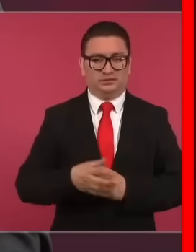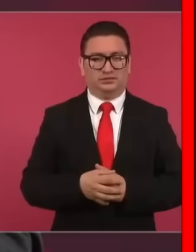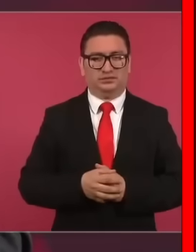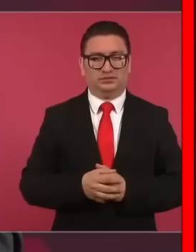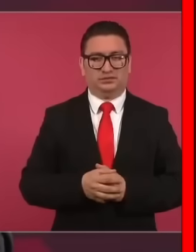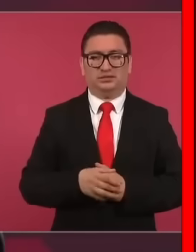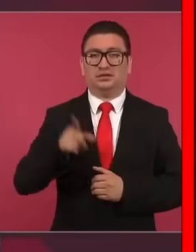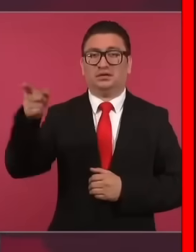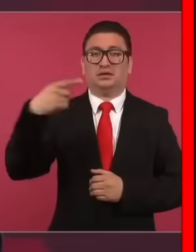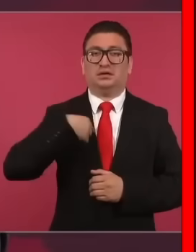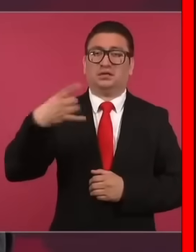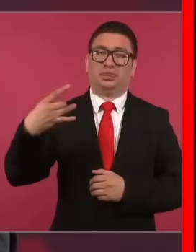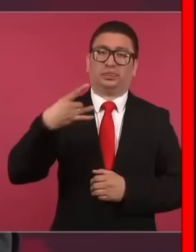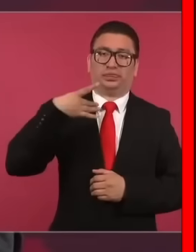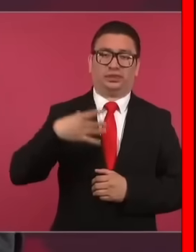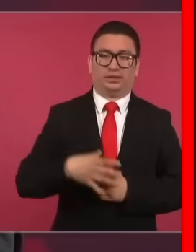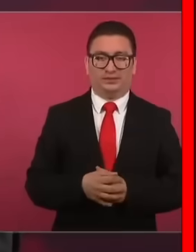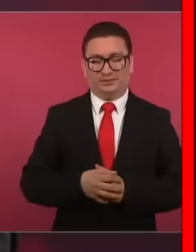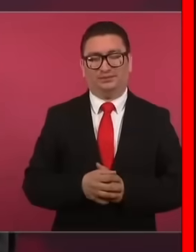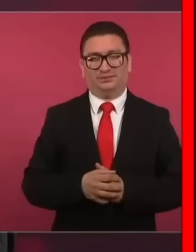de que me gana.